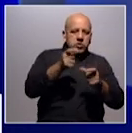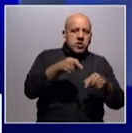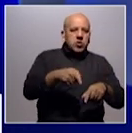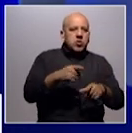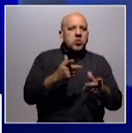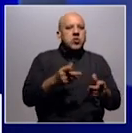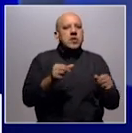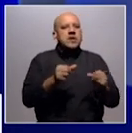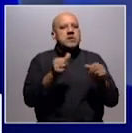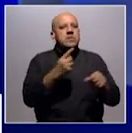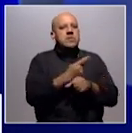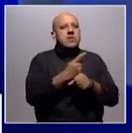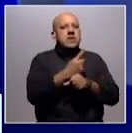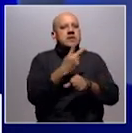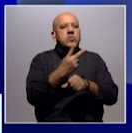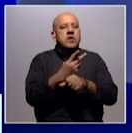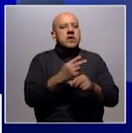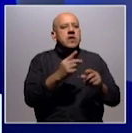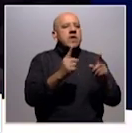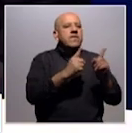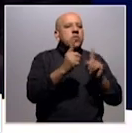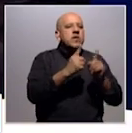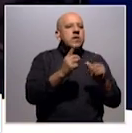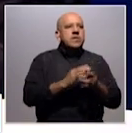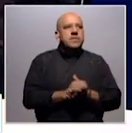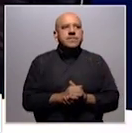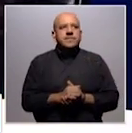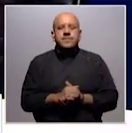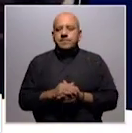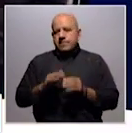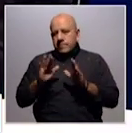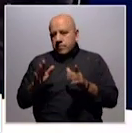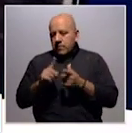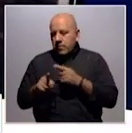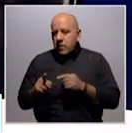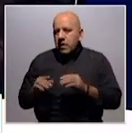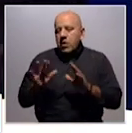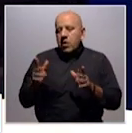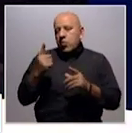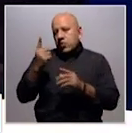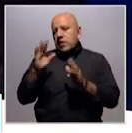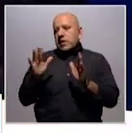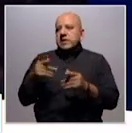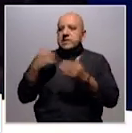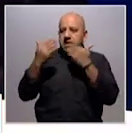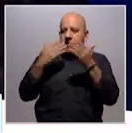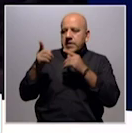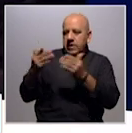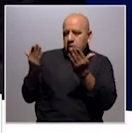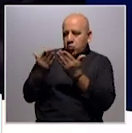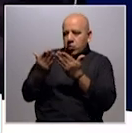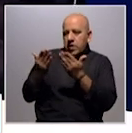primaria secundaria y llega a nivel universitario a ver una cosa es digamos a hablar o referencia a los estudiantes a